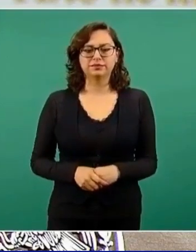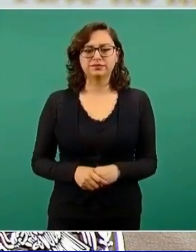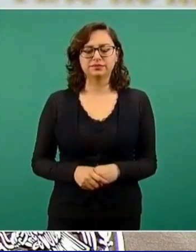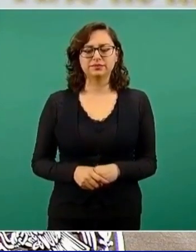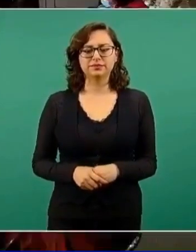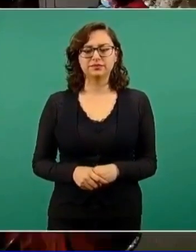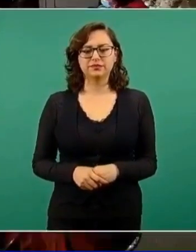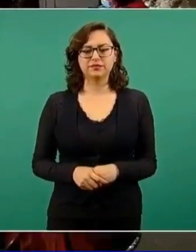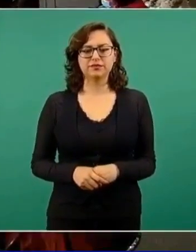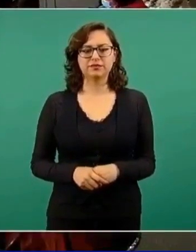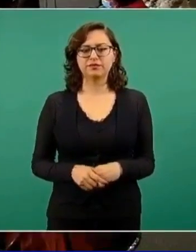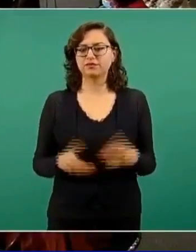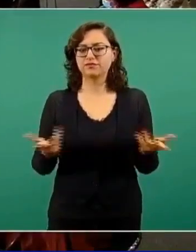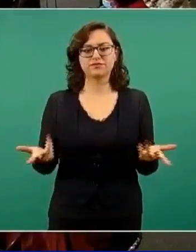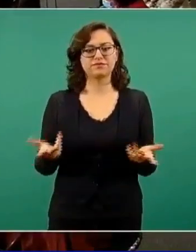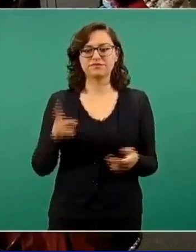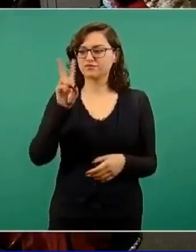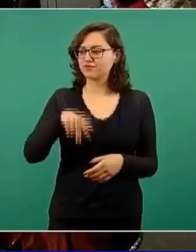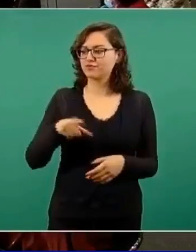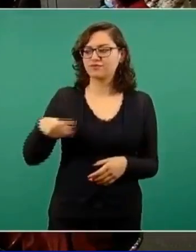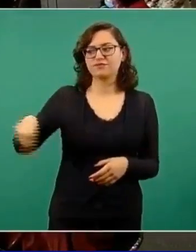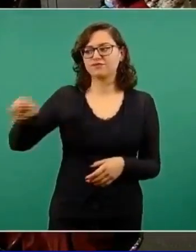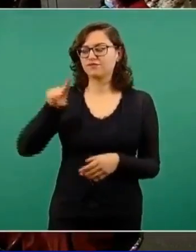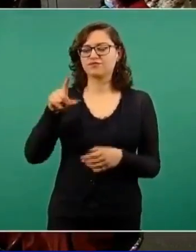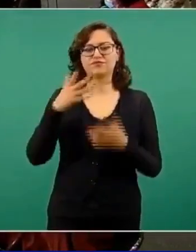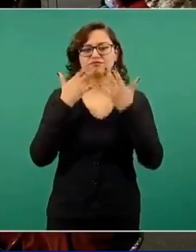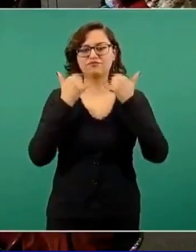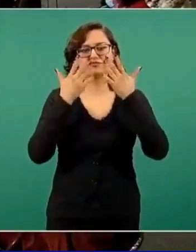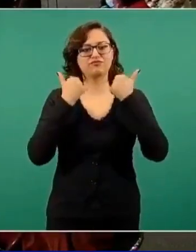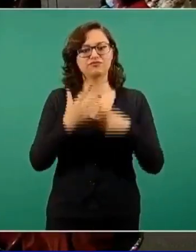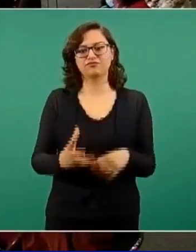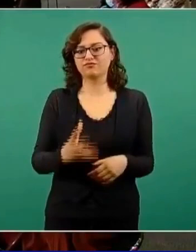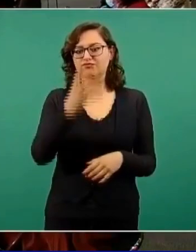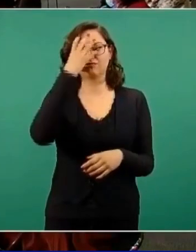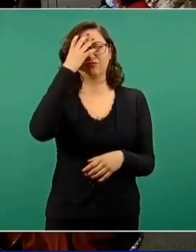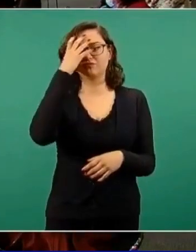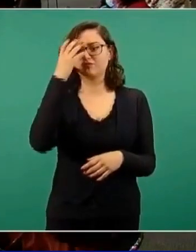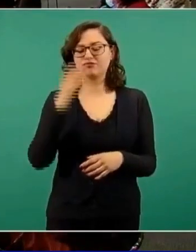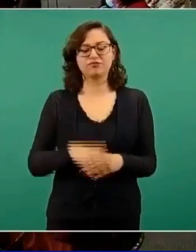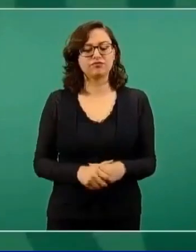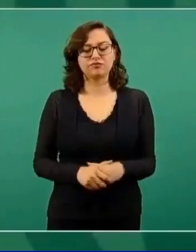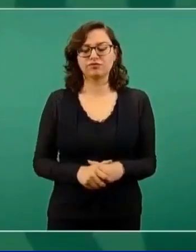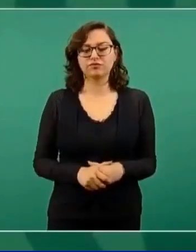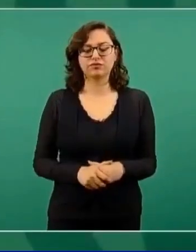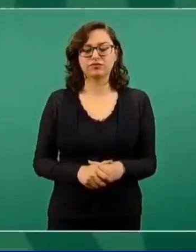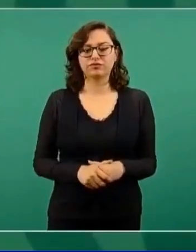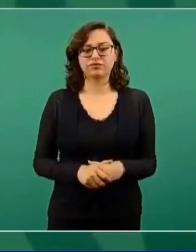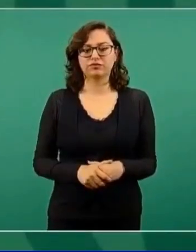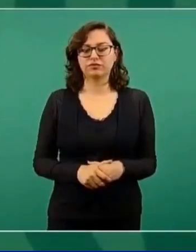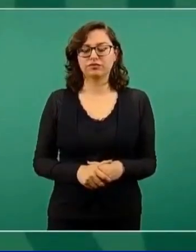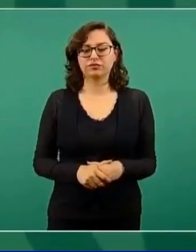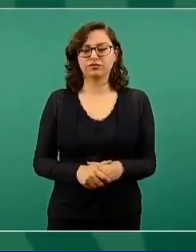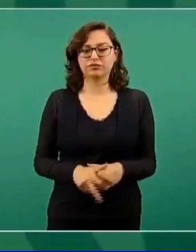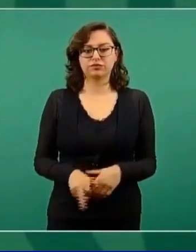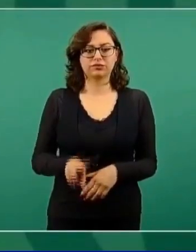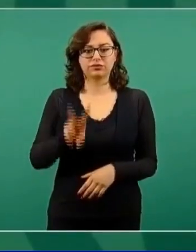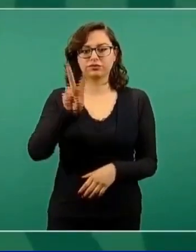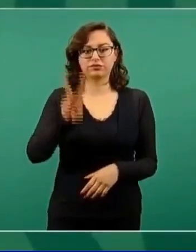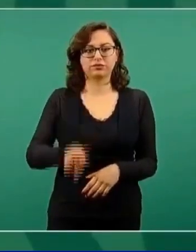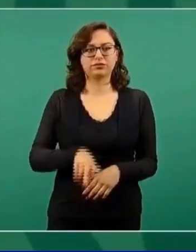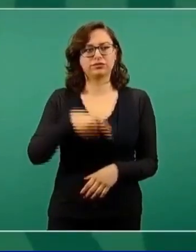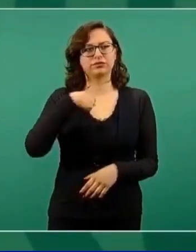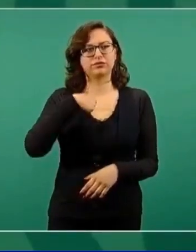Es un descaro. Yo no recuerdo de que se